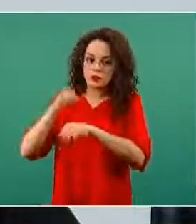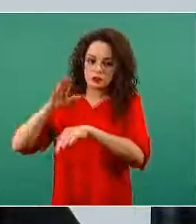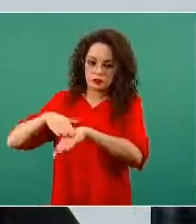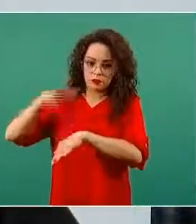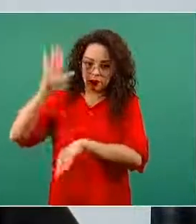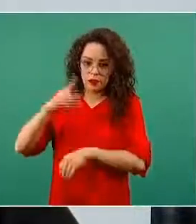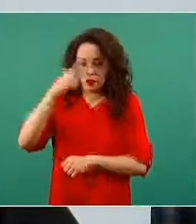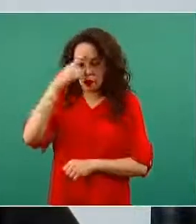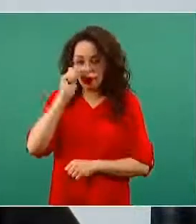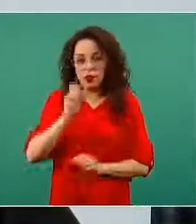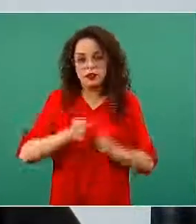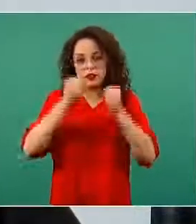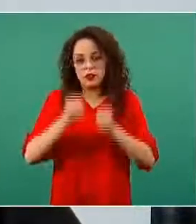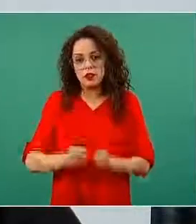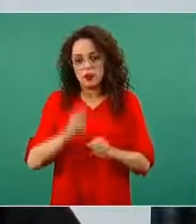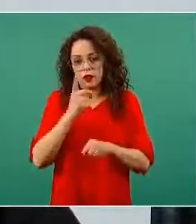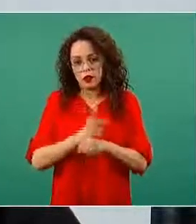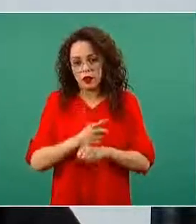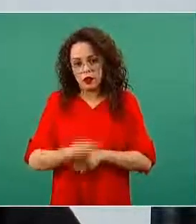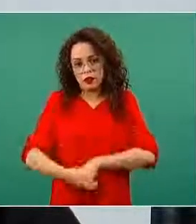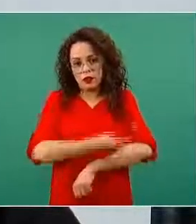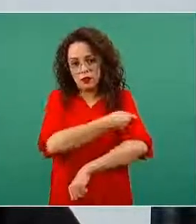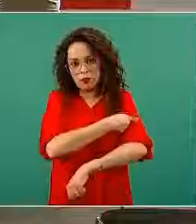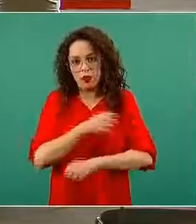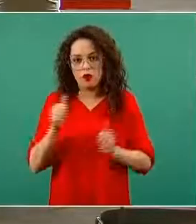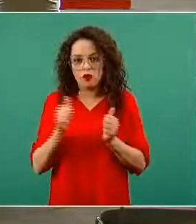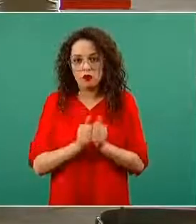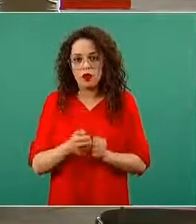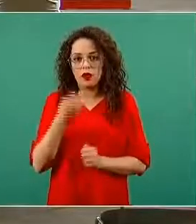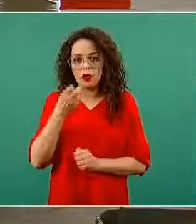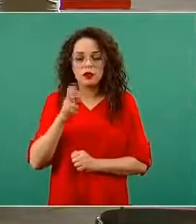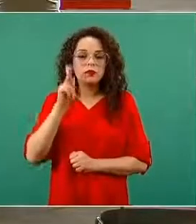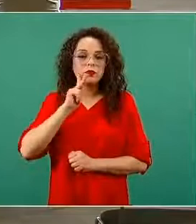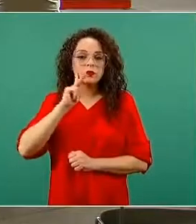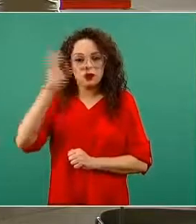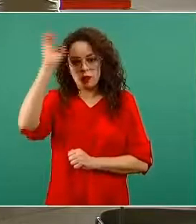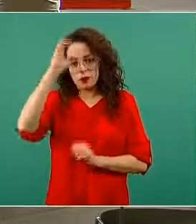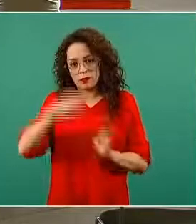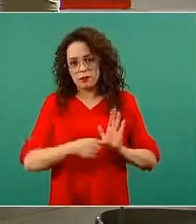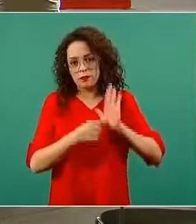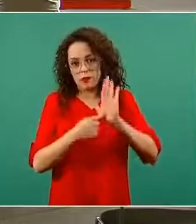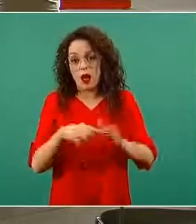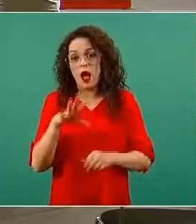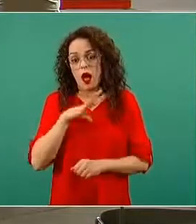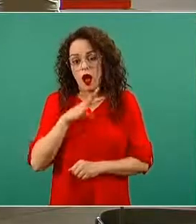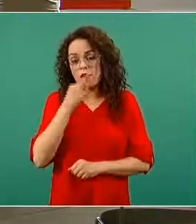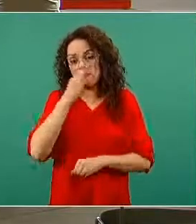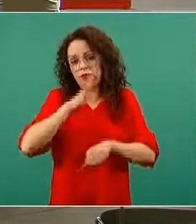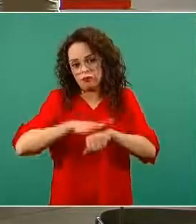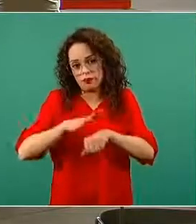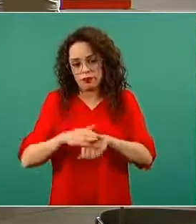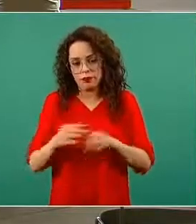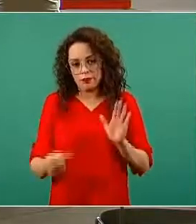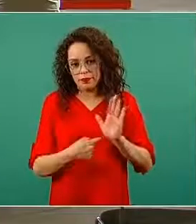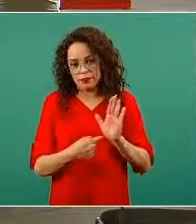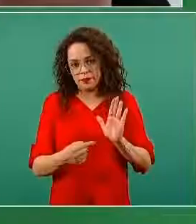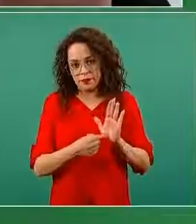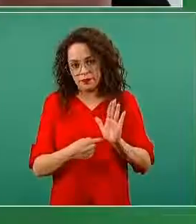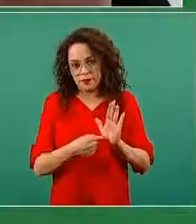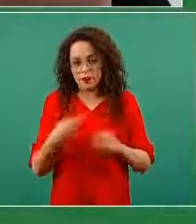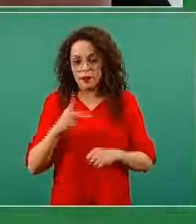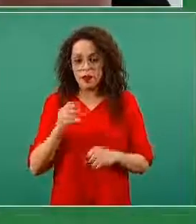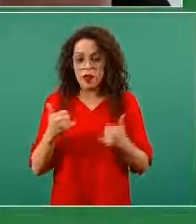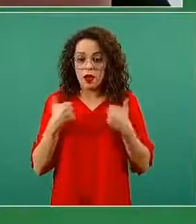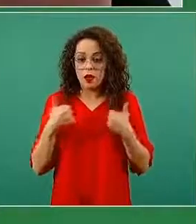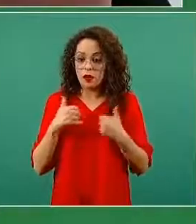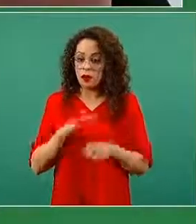la seguridad de las vacunas, de la información y la evidencia científica disponible. Sin embargo, para la población